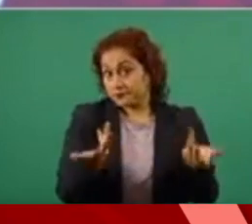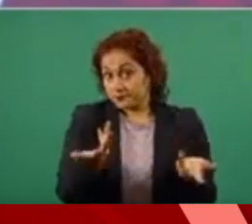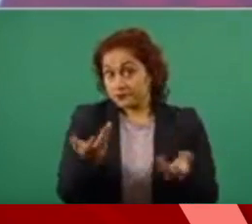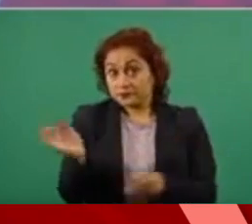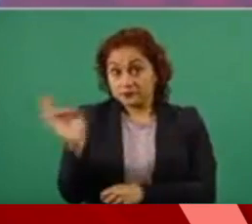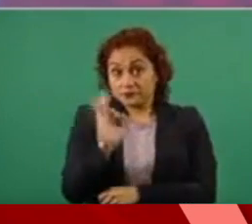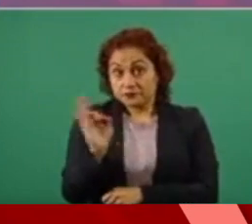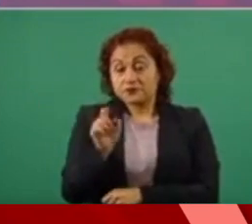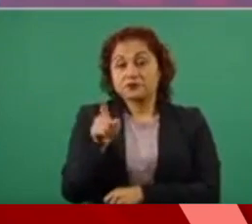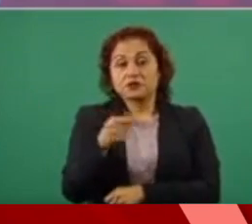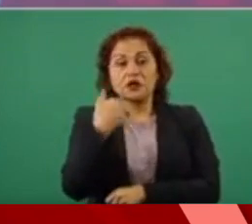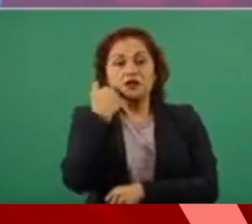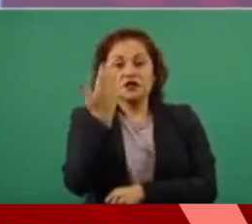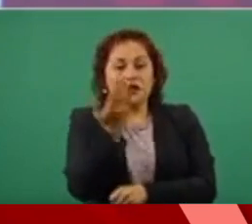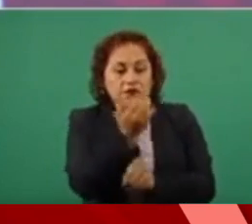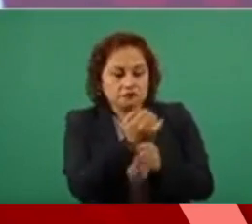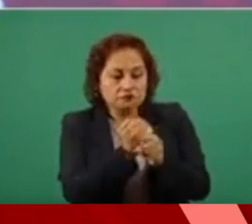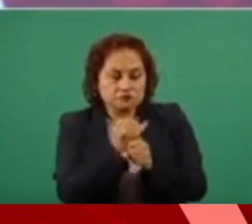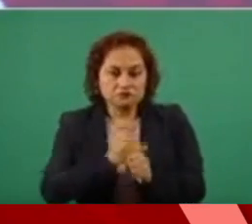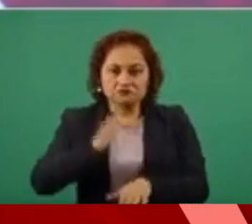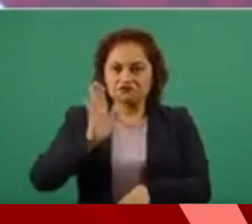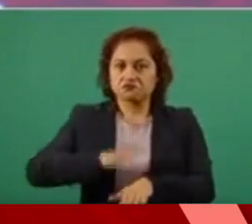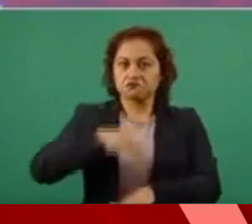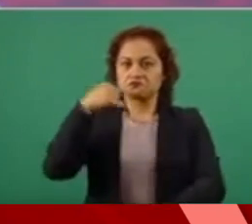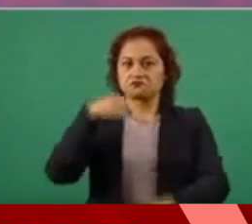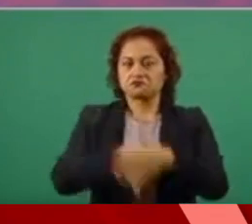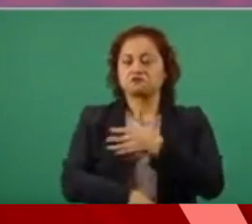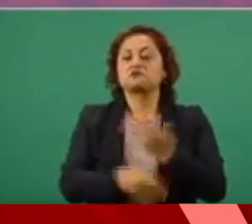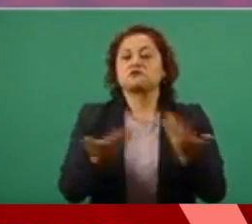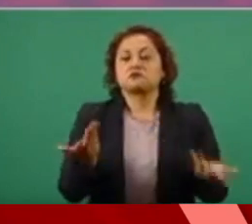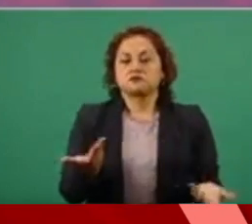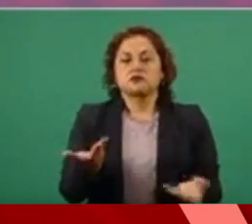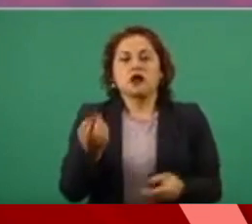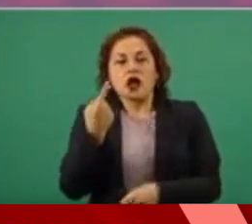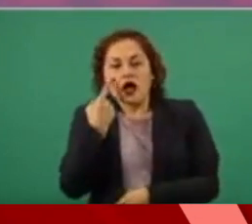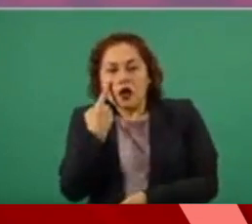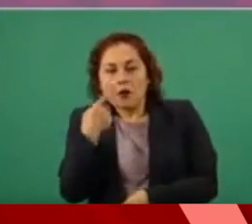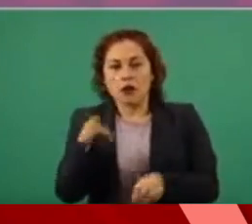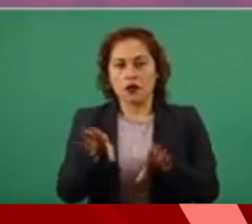más información de cómo se daba la relación,